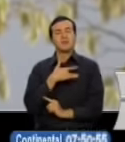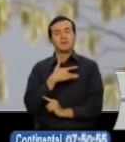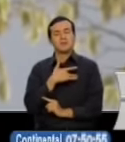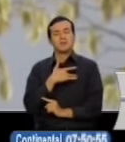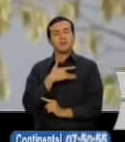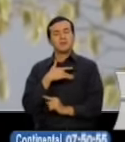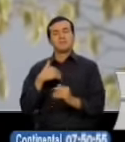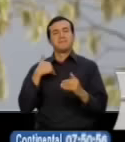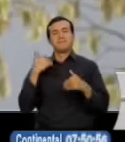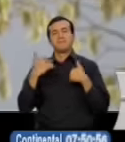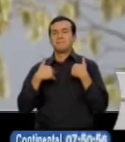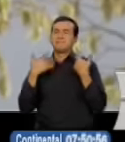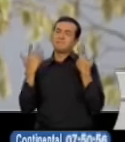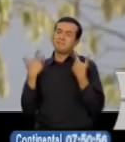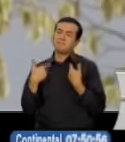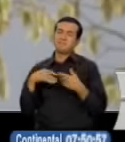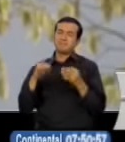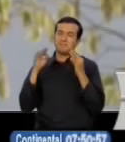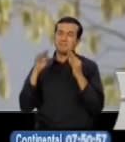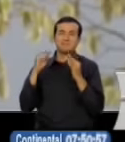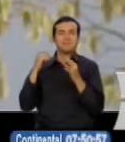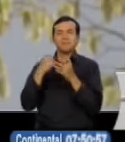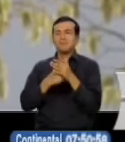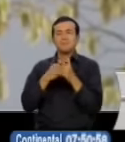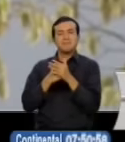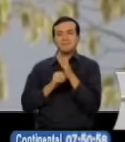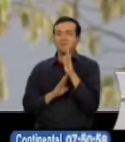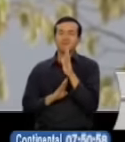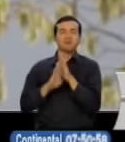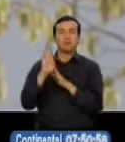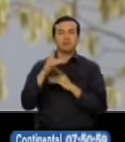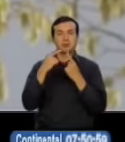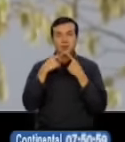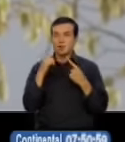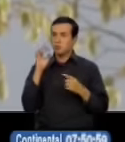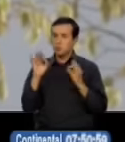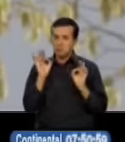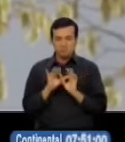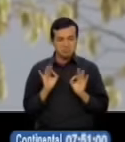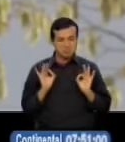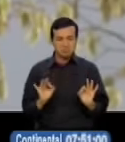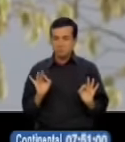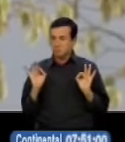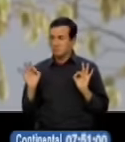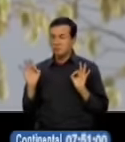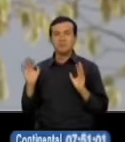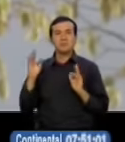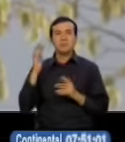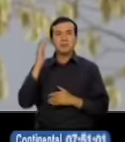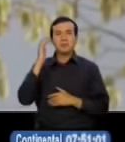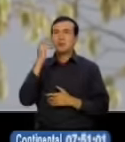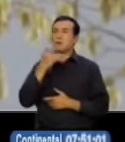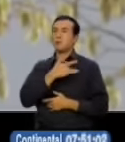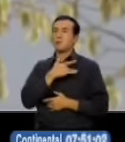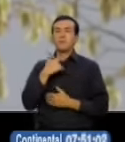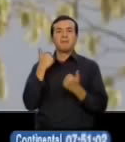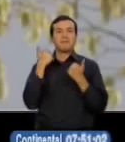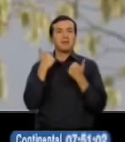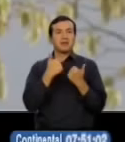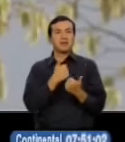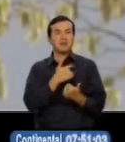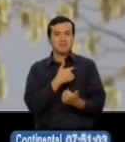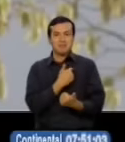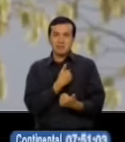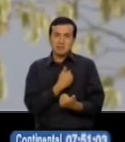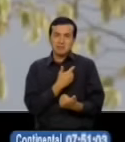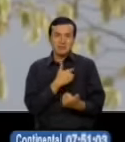no hay mejor sentimiento, es una sensación de superación y es como que dices, perfecto, lo logré, no sabía, te sientes súper bien